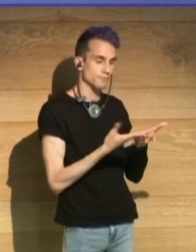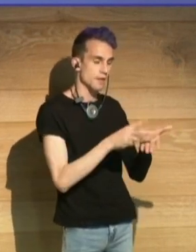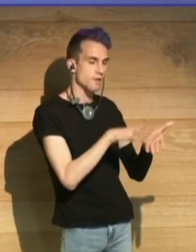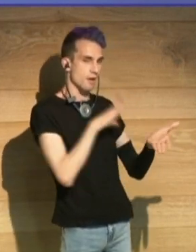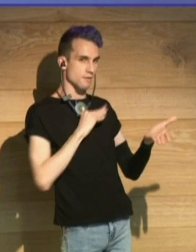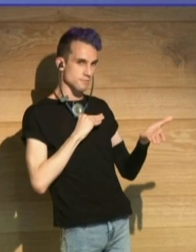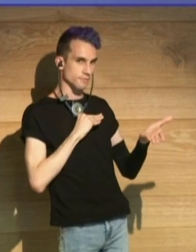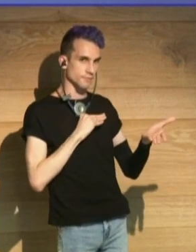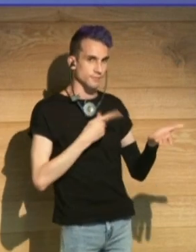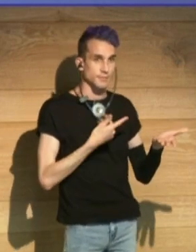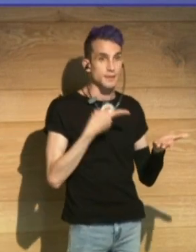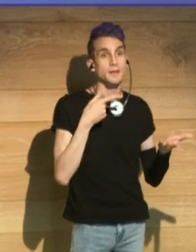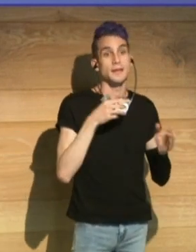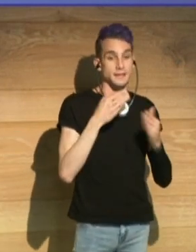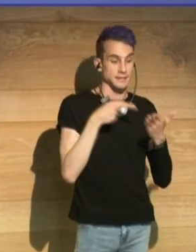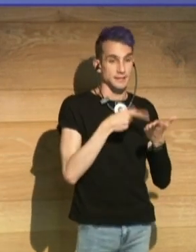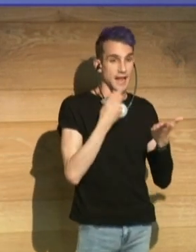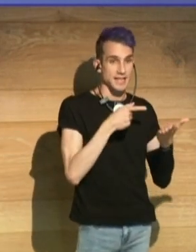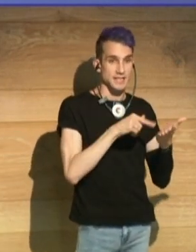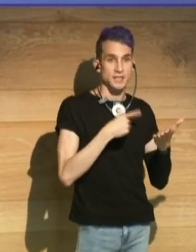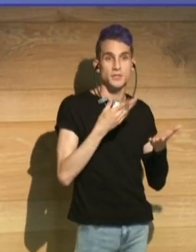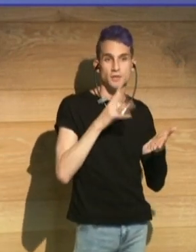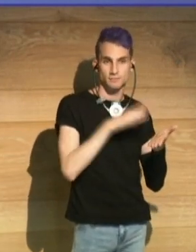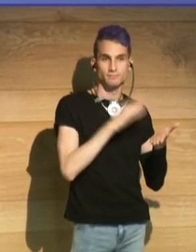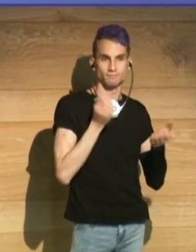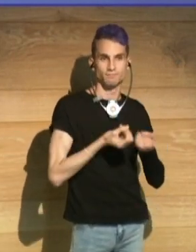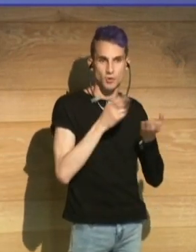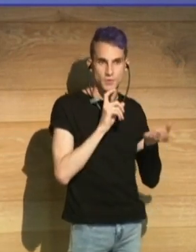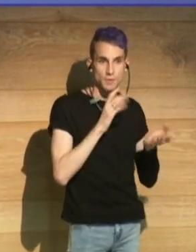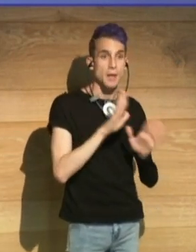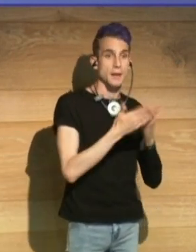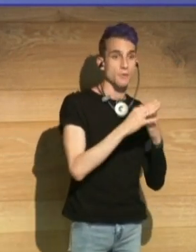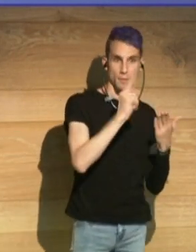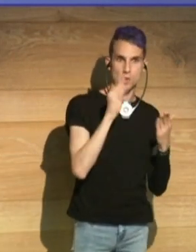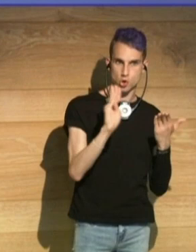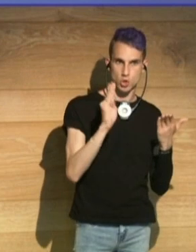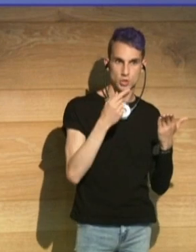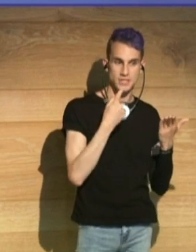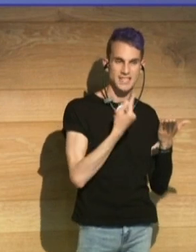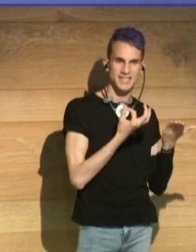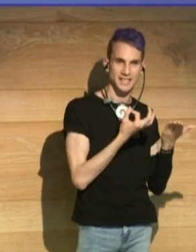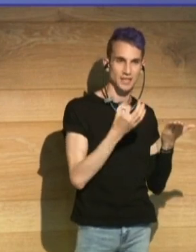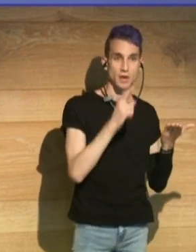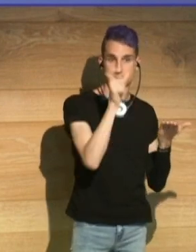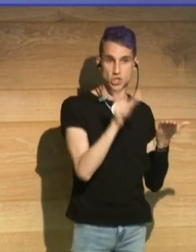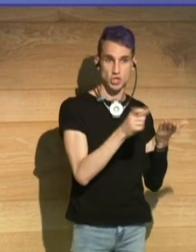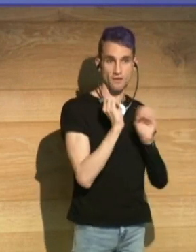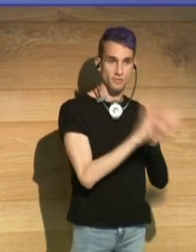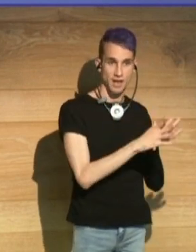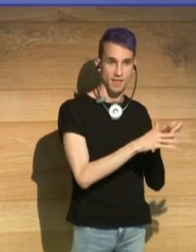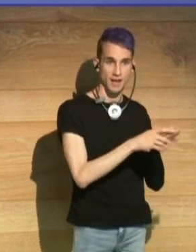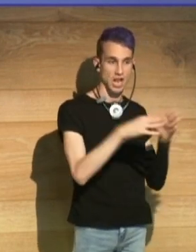Y eso es la reconstrucción de cómo fue posible. El primer libro describe cómo un paria, una persona abandonada, una persona fuera de la